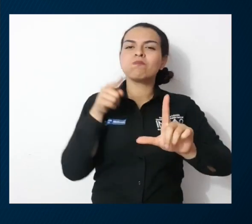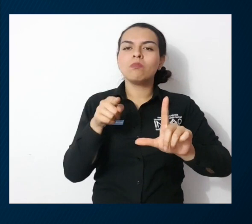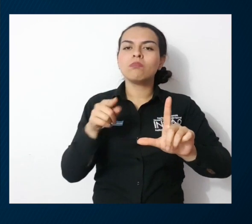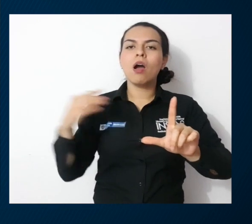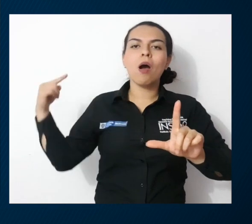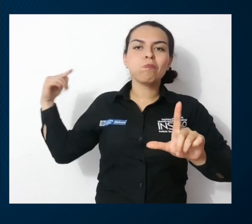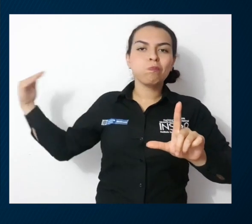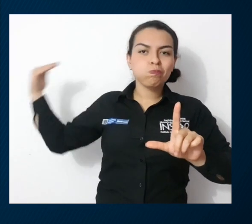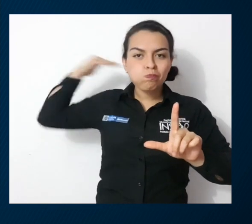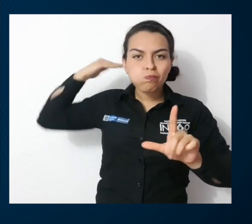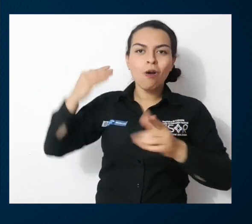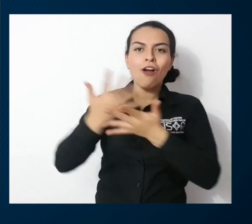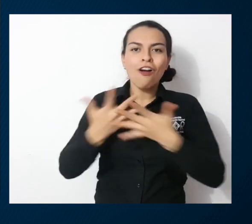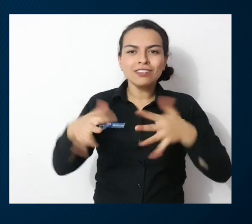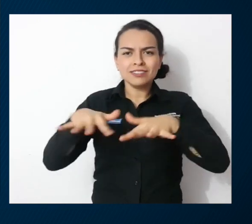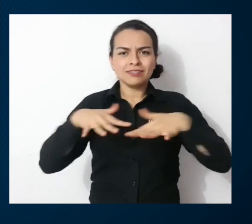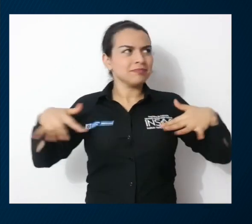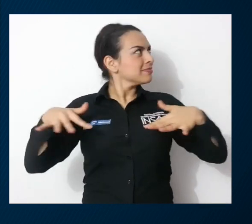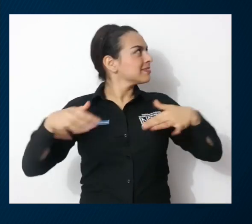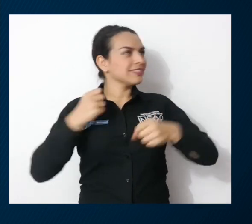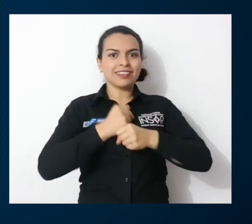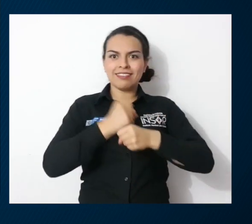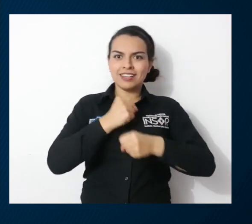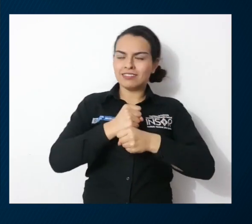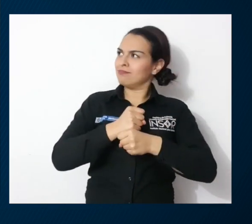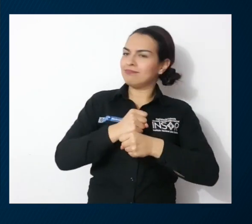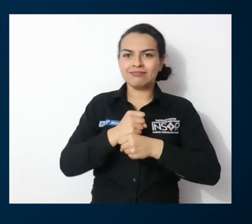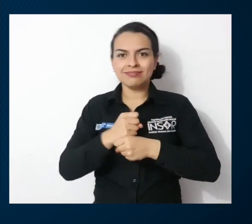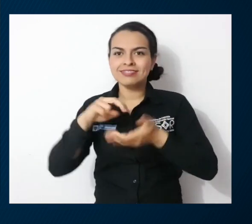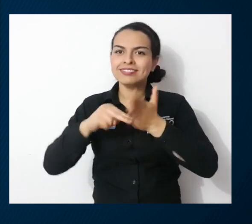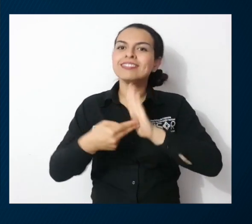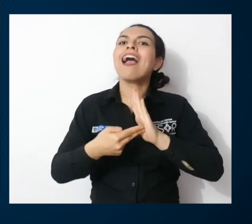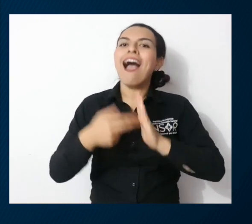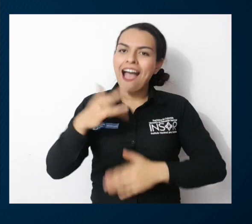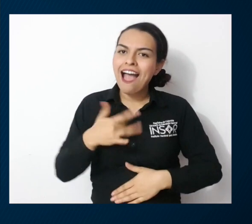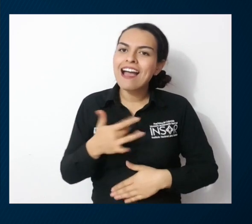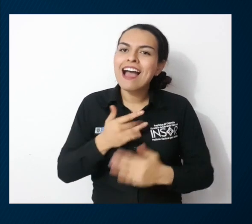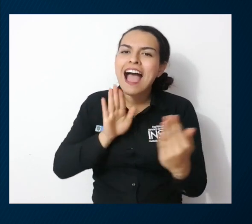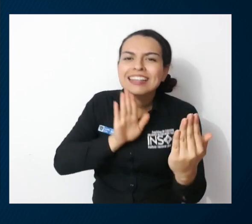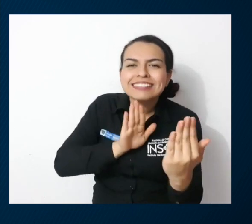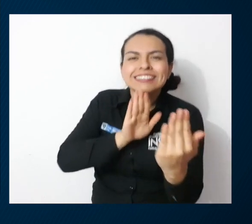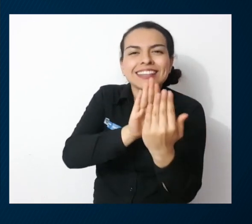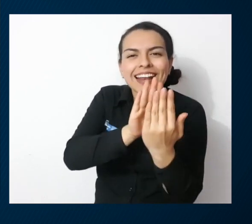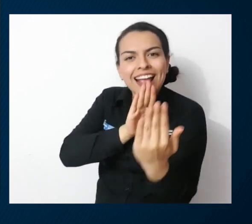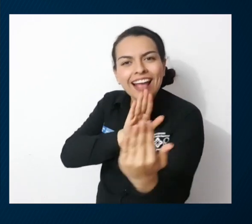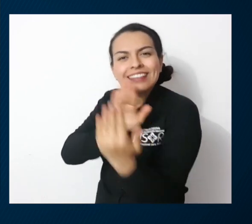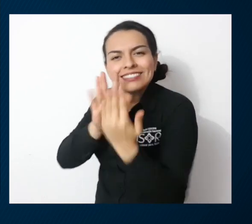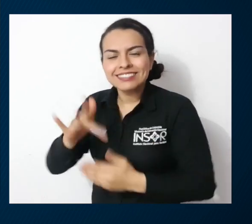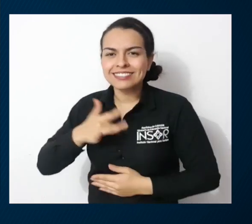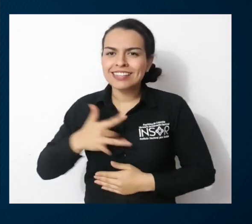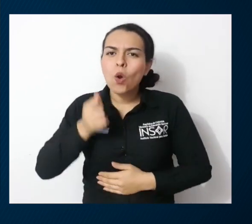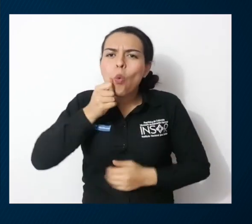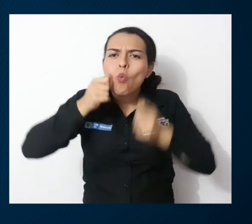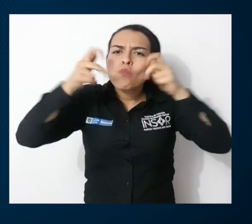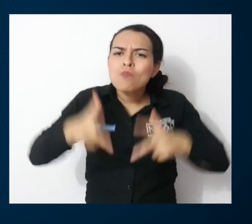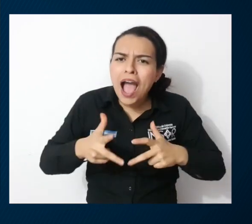la basura y cómo es el espacio donde está trabajando. Eso ayuda a acercar, porque nos hace más